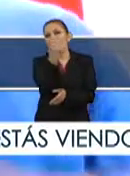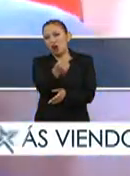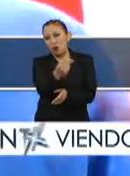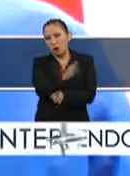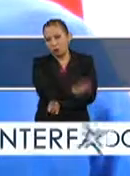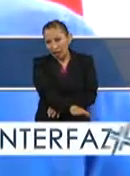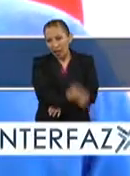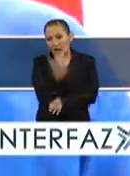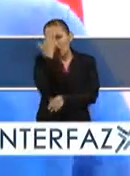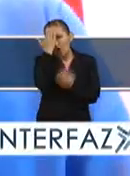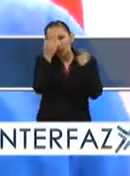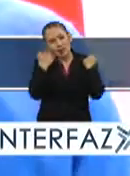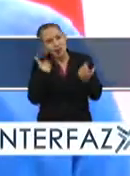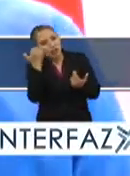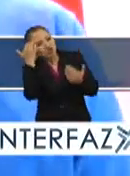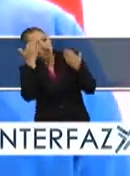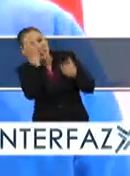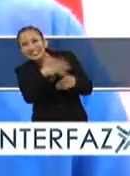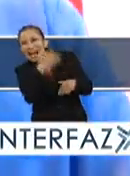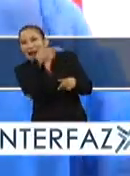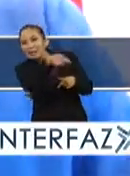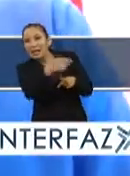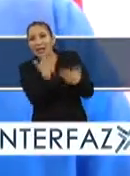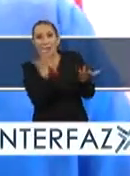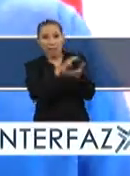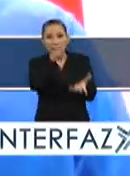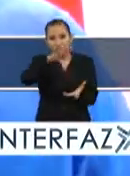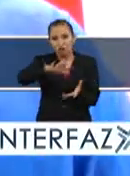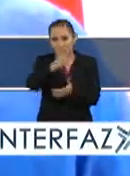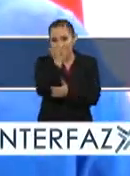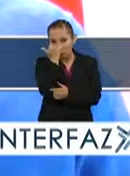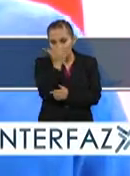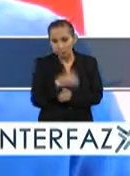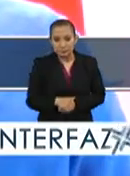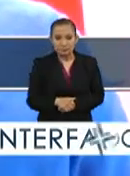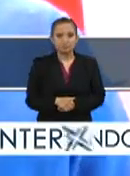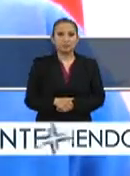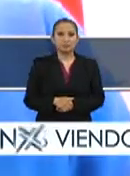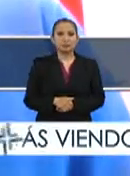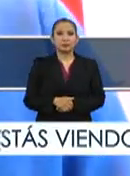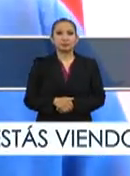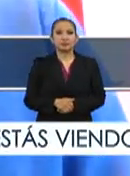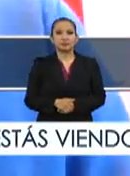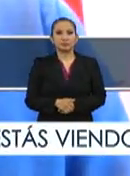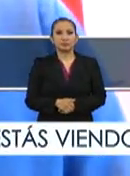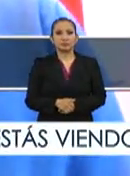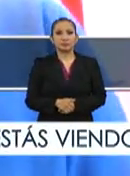forma conocida por la mayor parte de los estudiantes.